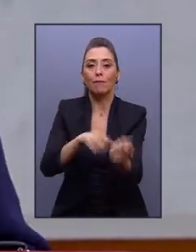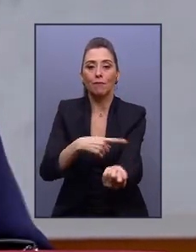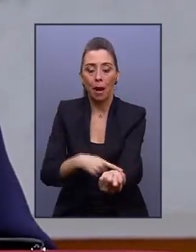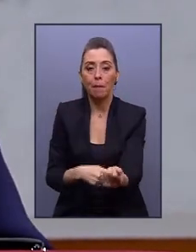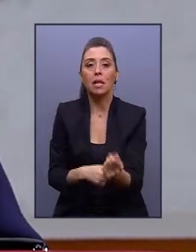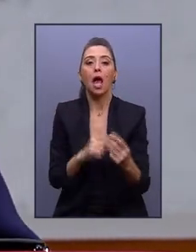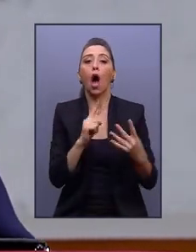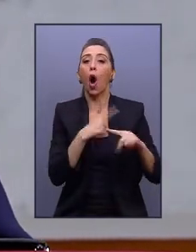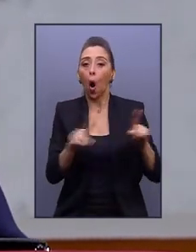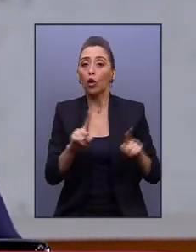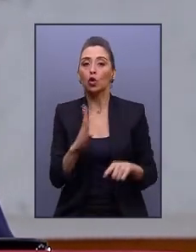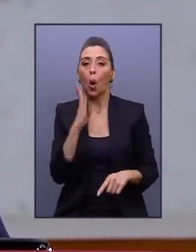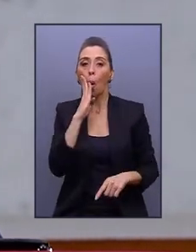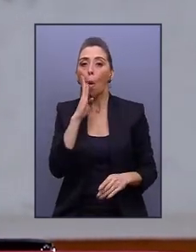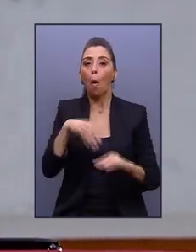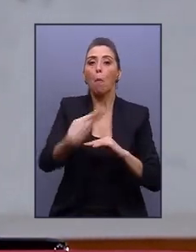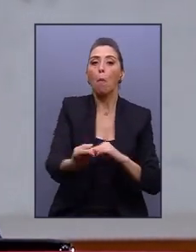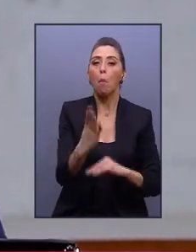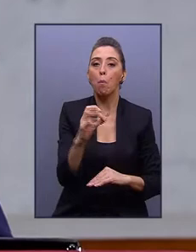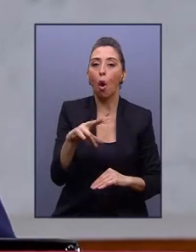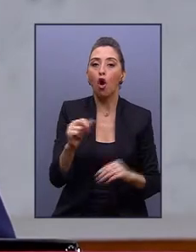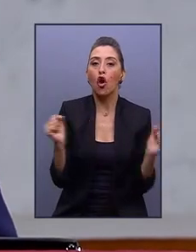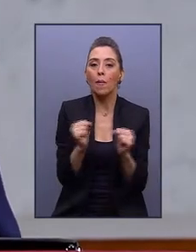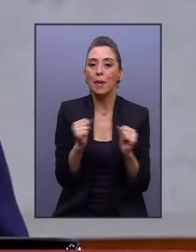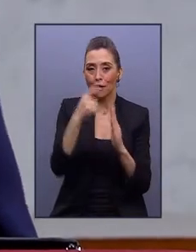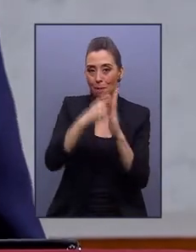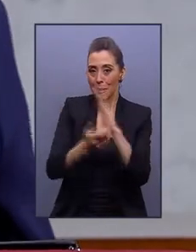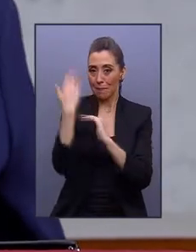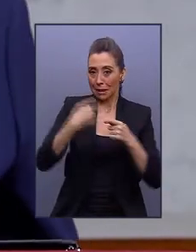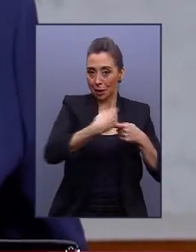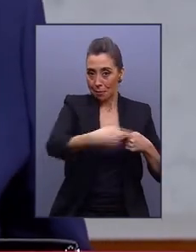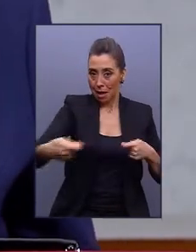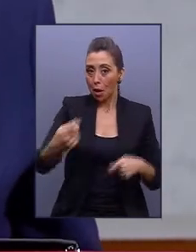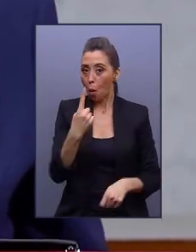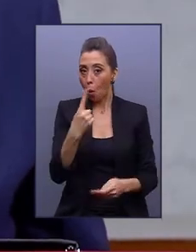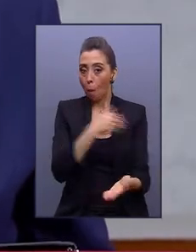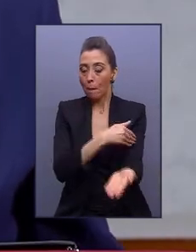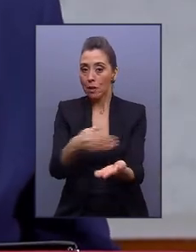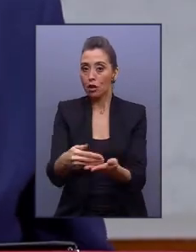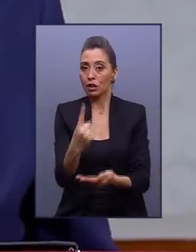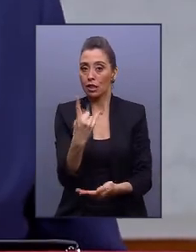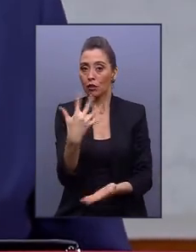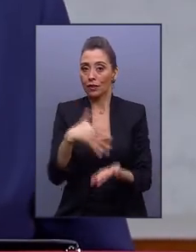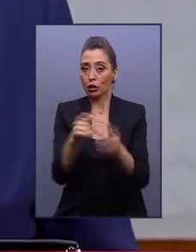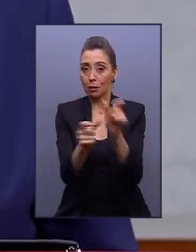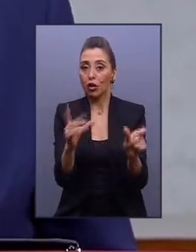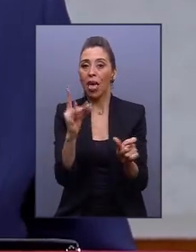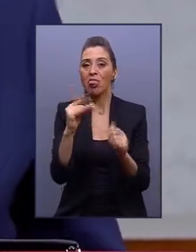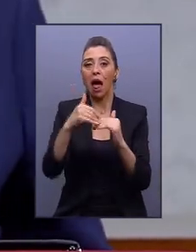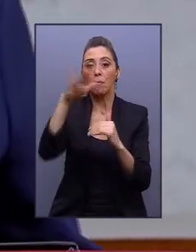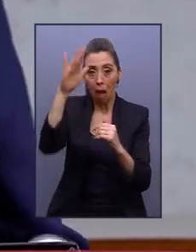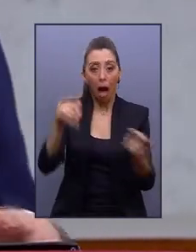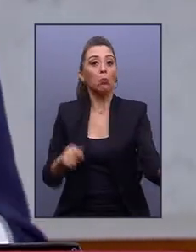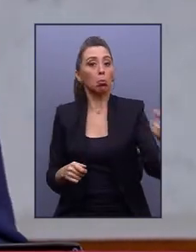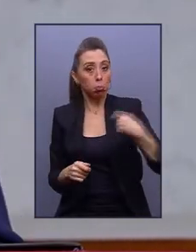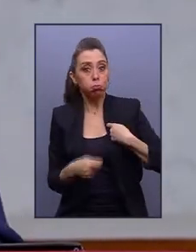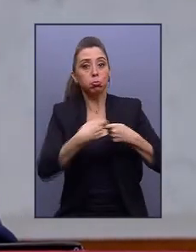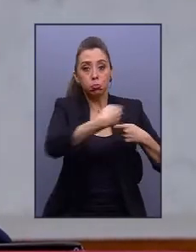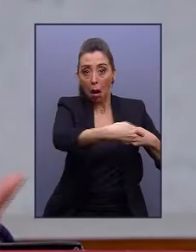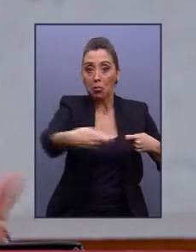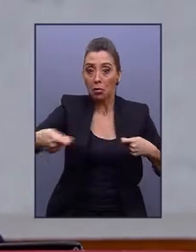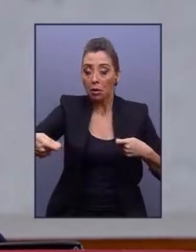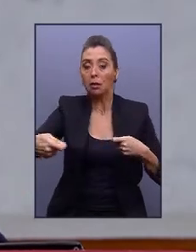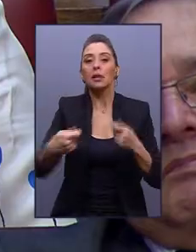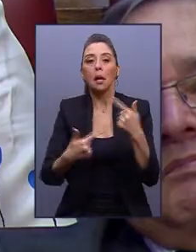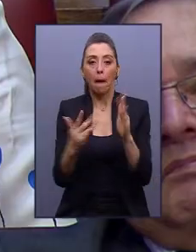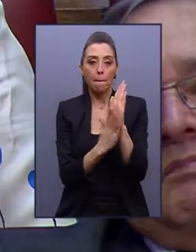como el bono de invierno que se pagó el mes pasado y que benefició a más de 1.125.000 personas mayores. Por ello, seguimos